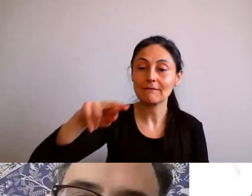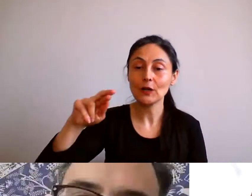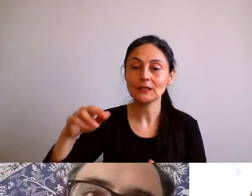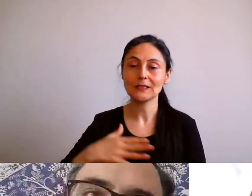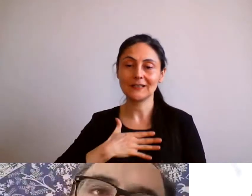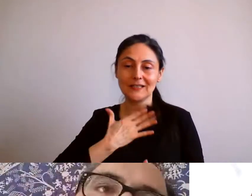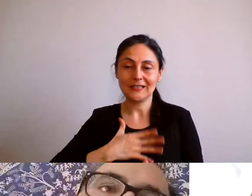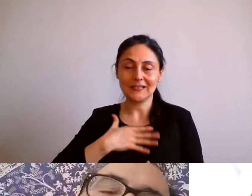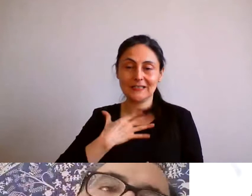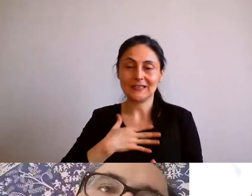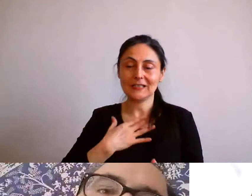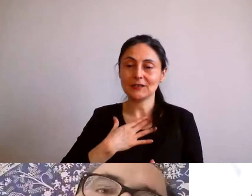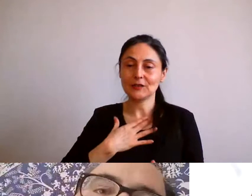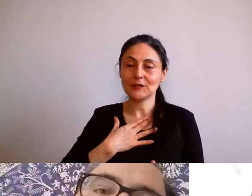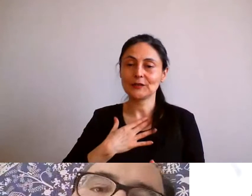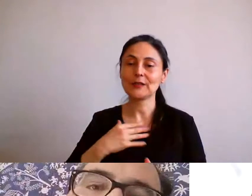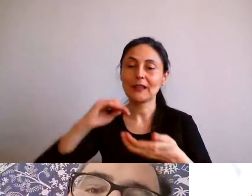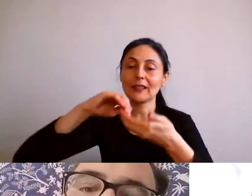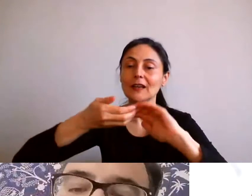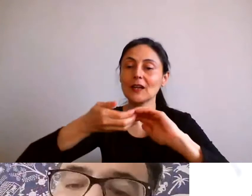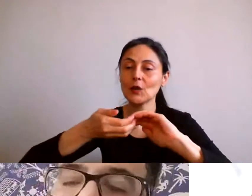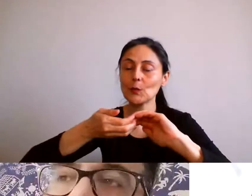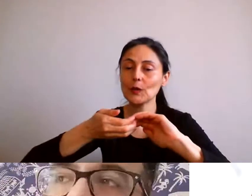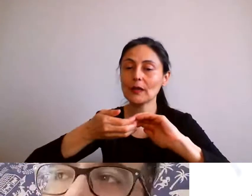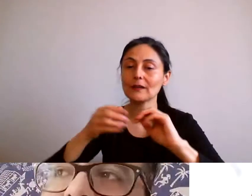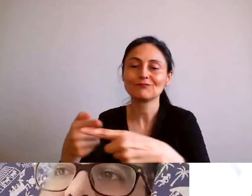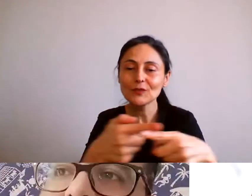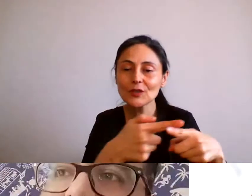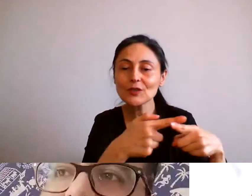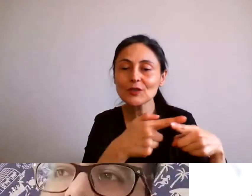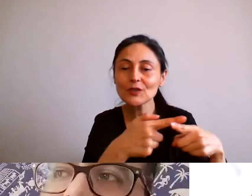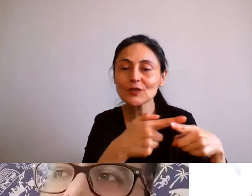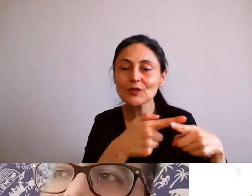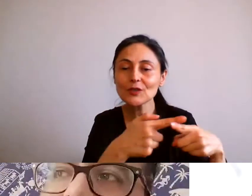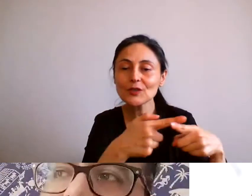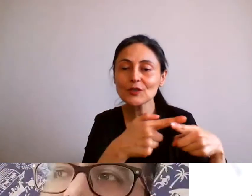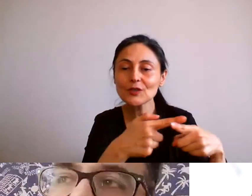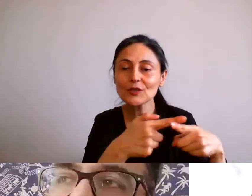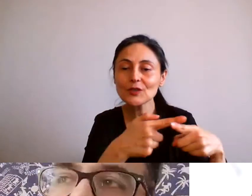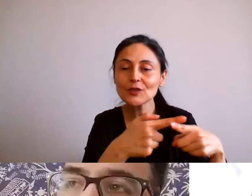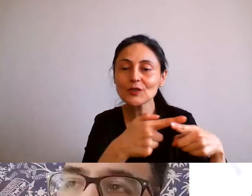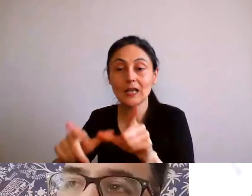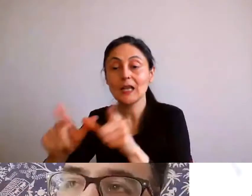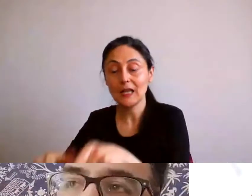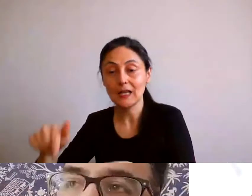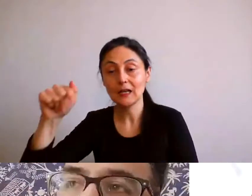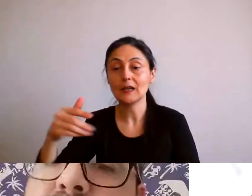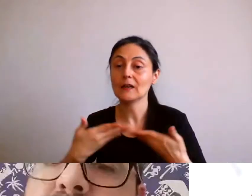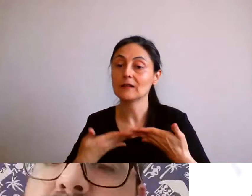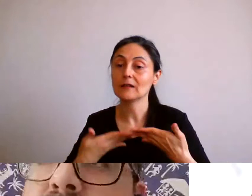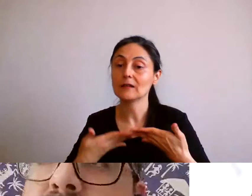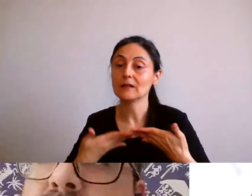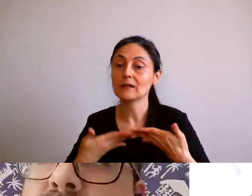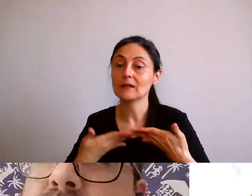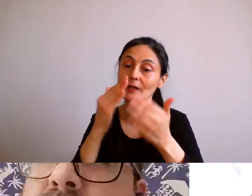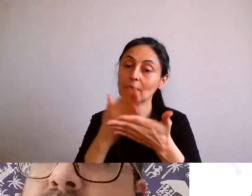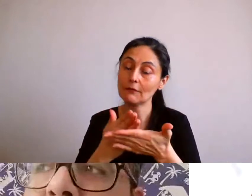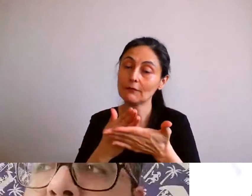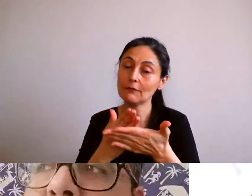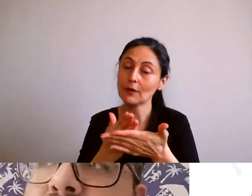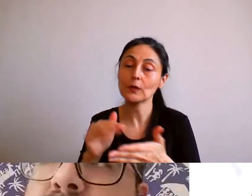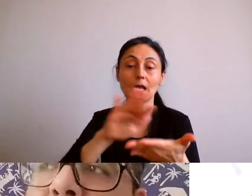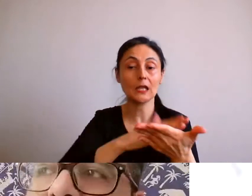trabajo en equipo. Comunidad universitaria y trabajo en equipo en el área que nos toca desempeñarnos acá, que estamos todos en torno a la Facultad de